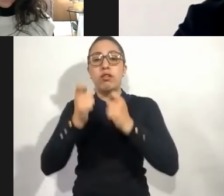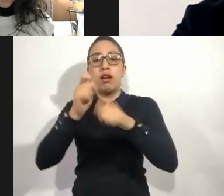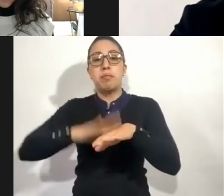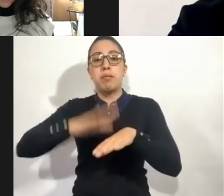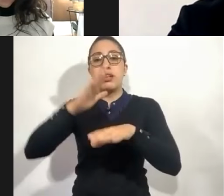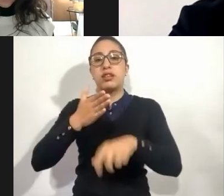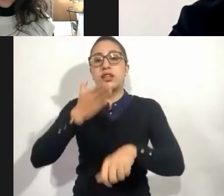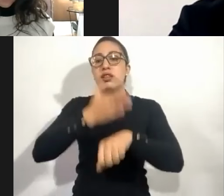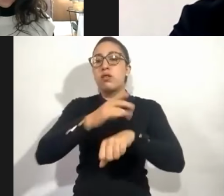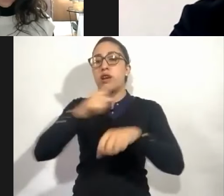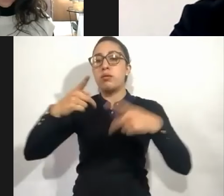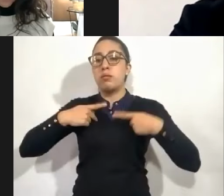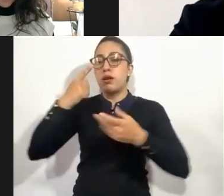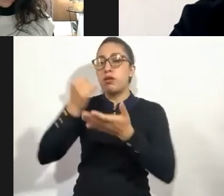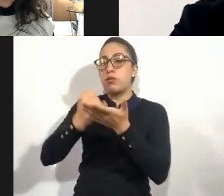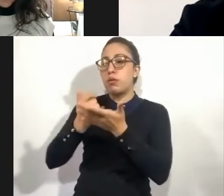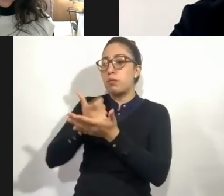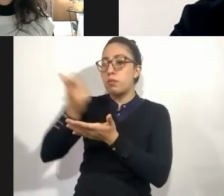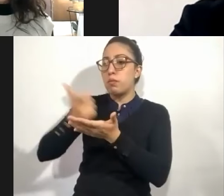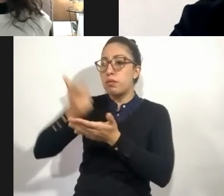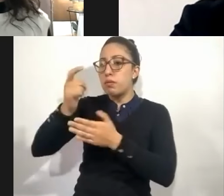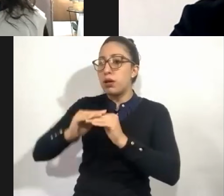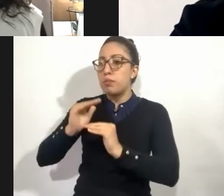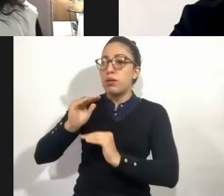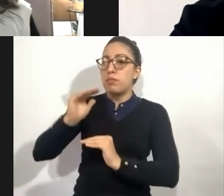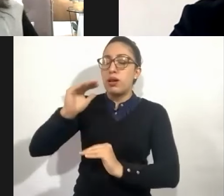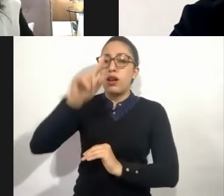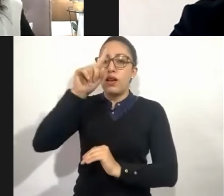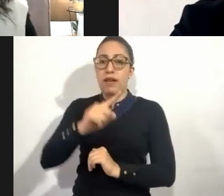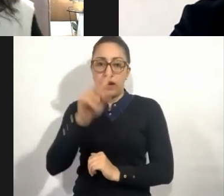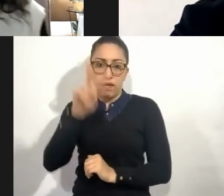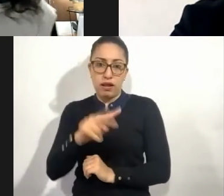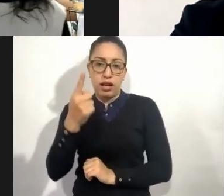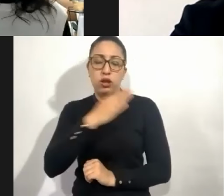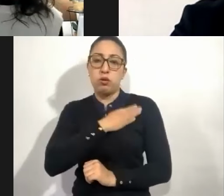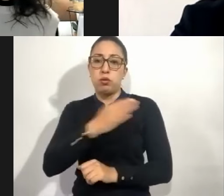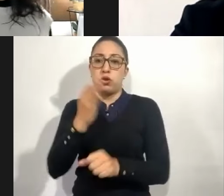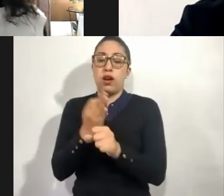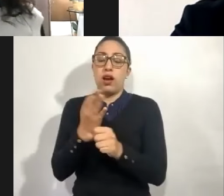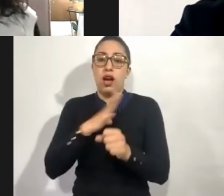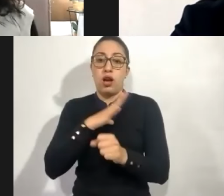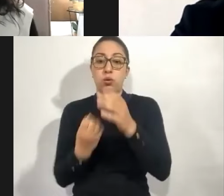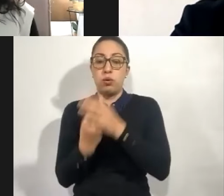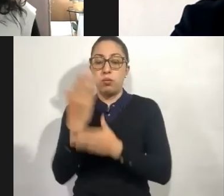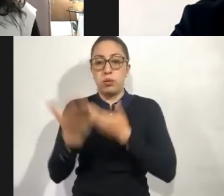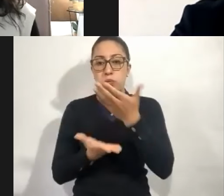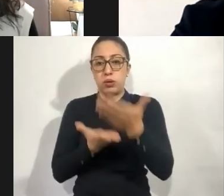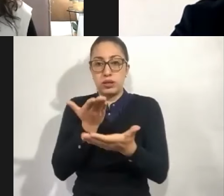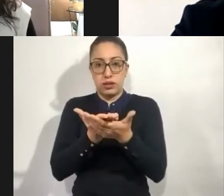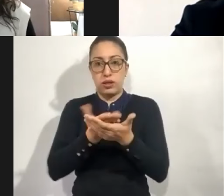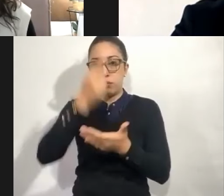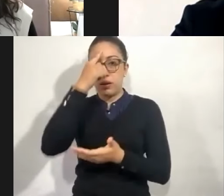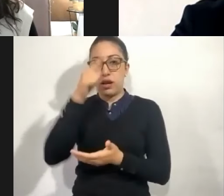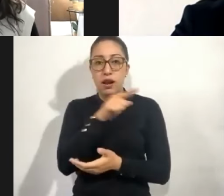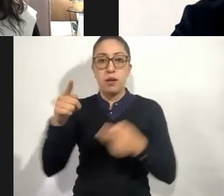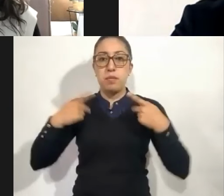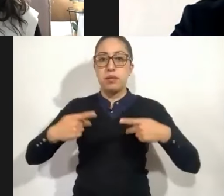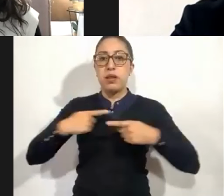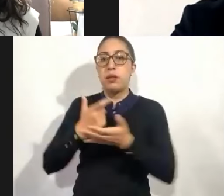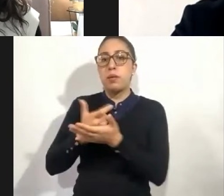Qué bueno que se inició este modelo, pues los contribuyentes hoy en día, y conforme a las medidas sanitarias, es muy